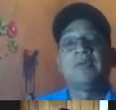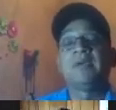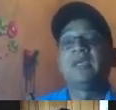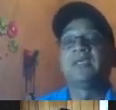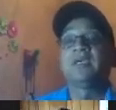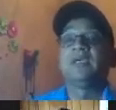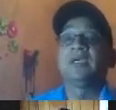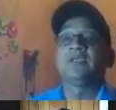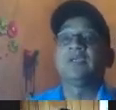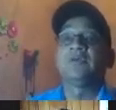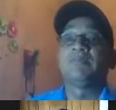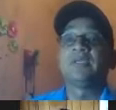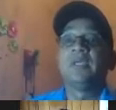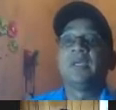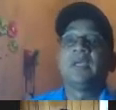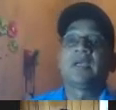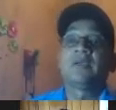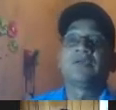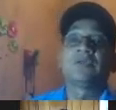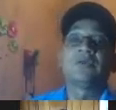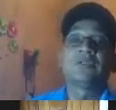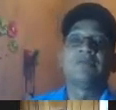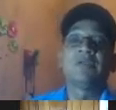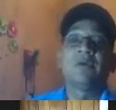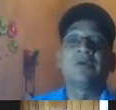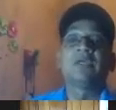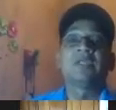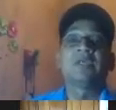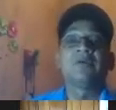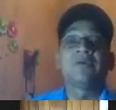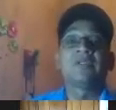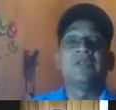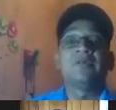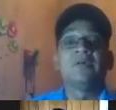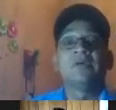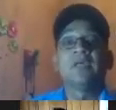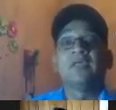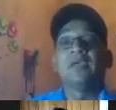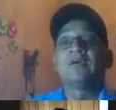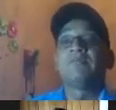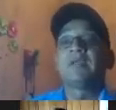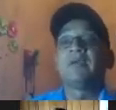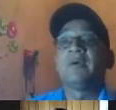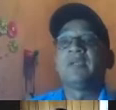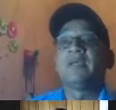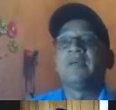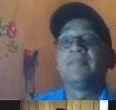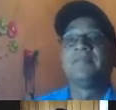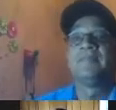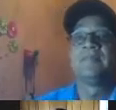nuevas experiencias. Y esa situación pues es la que nosotros estamos viendo ahora y que estamos enfrentando cada día como padres de